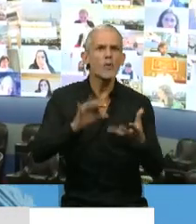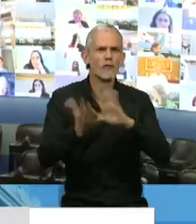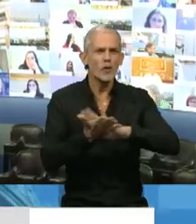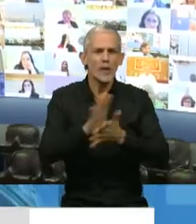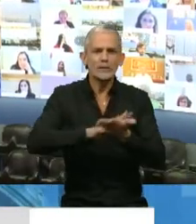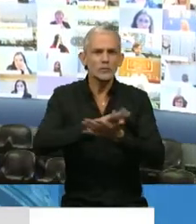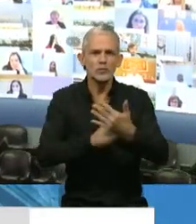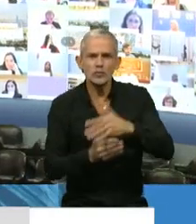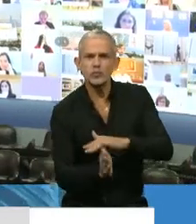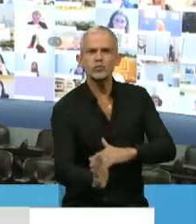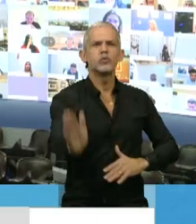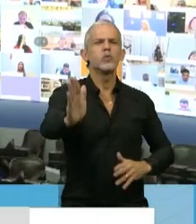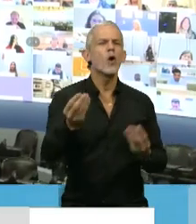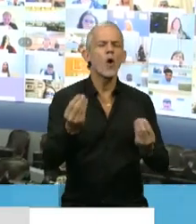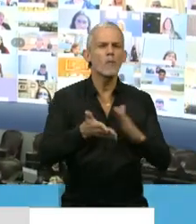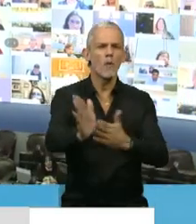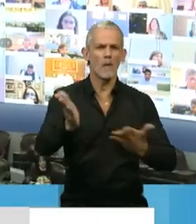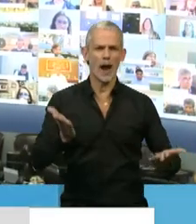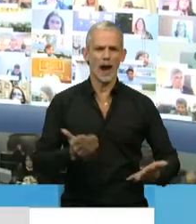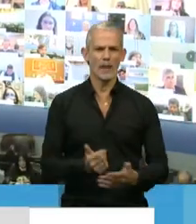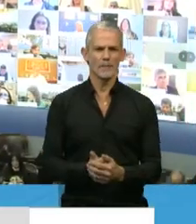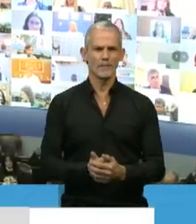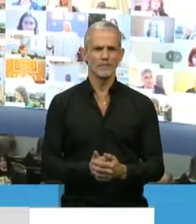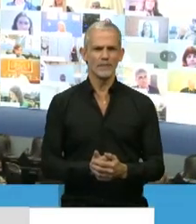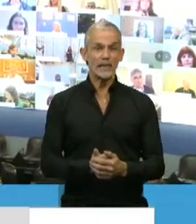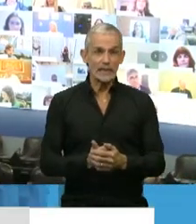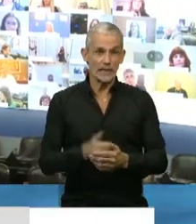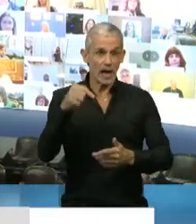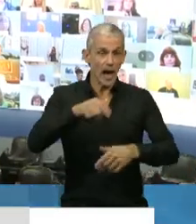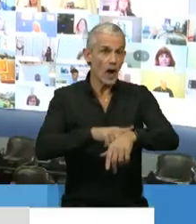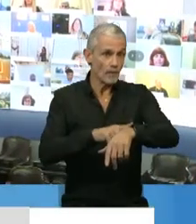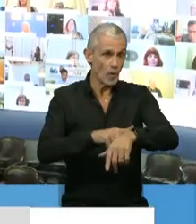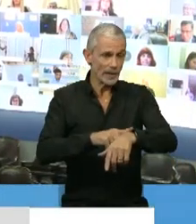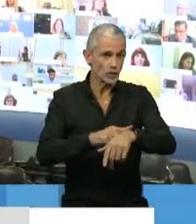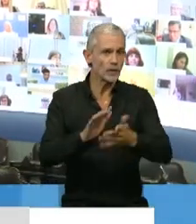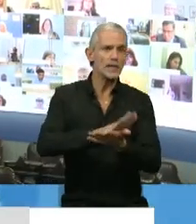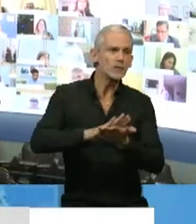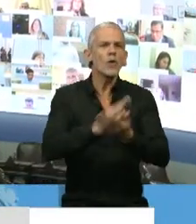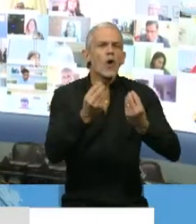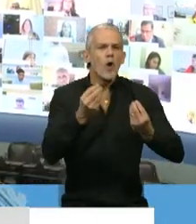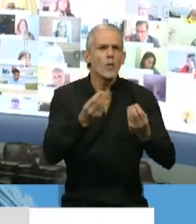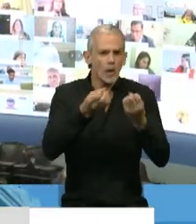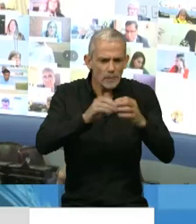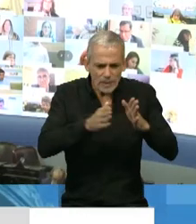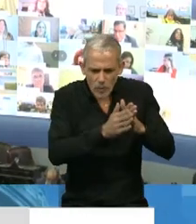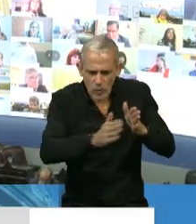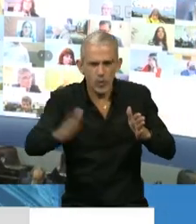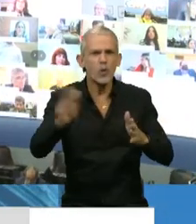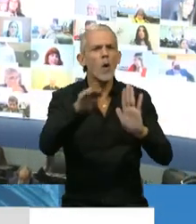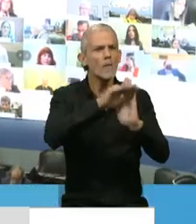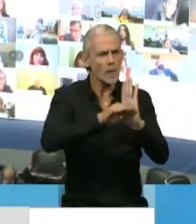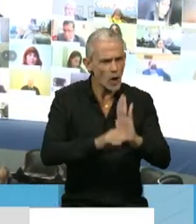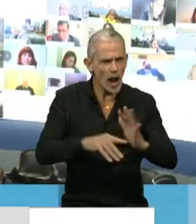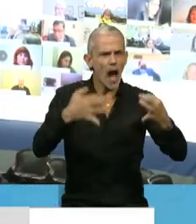esta situación social y económica. Es tiempo de pensar esa salida ordenada, programada,